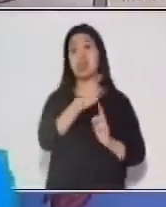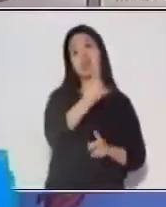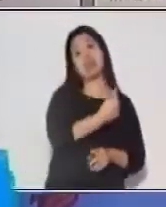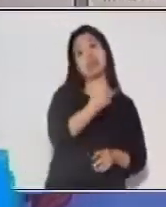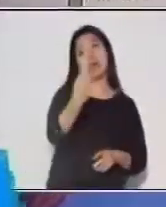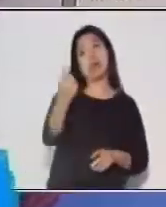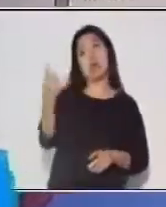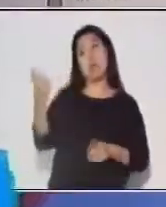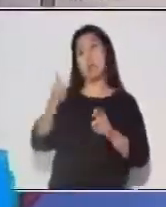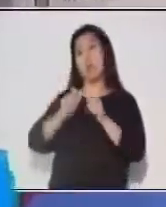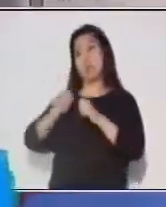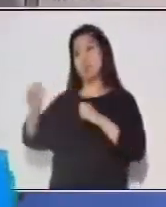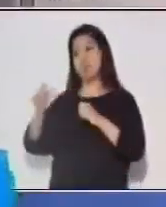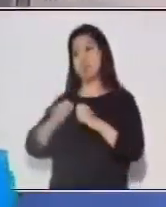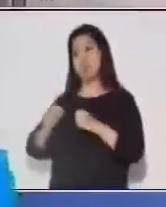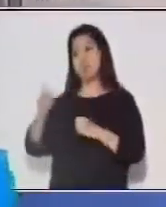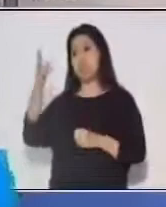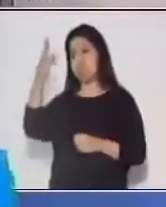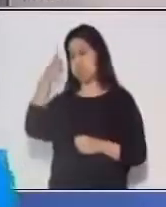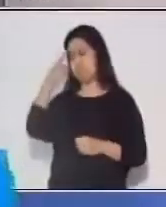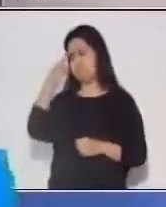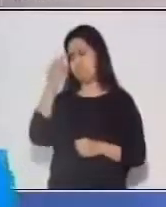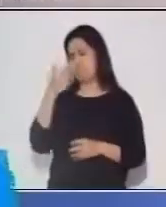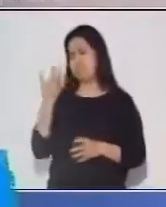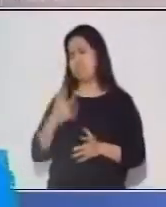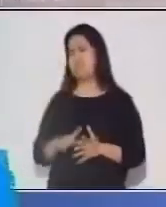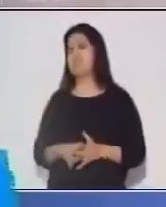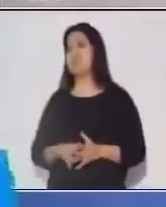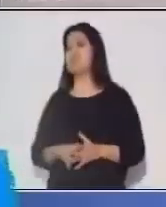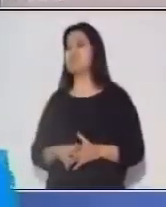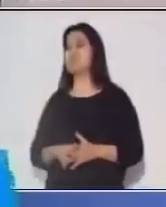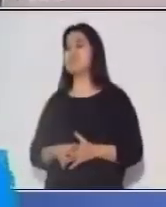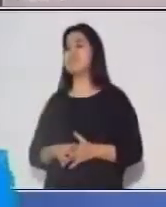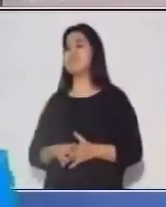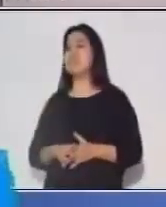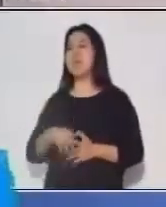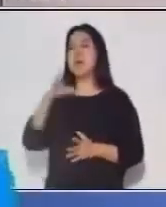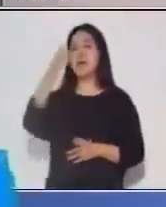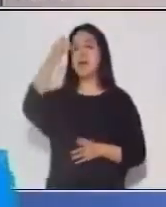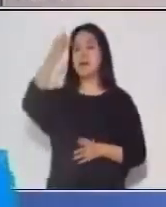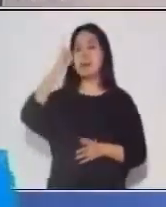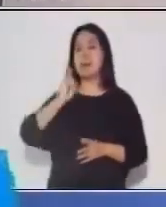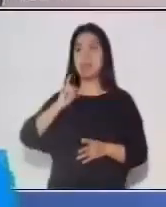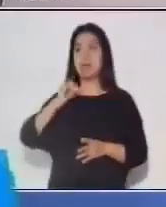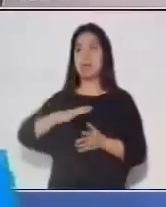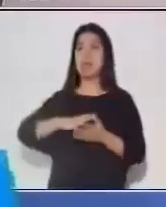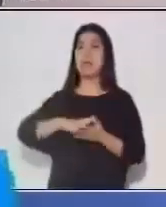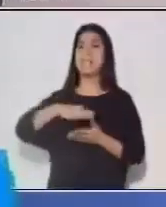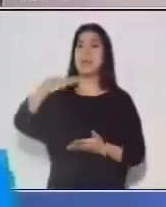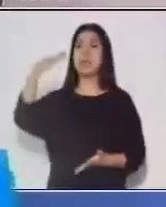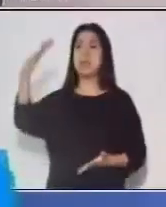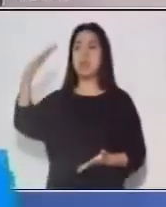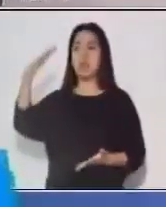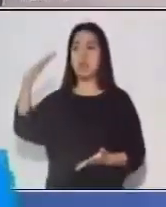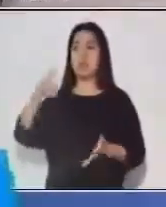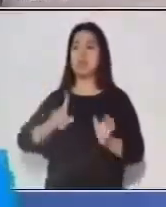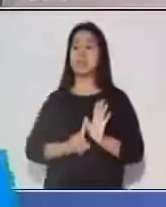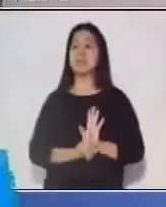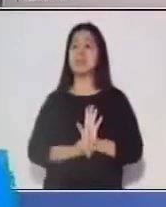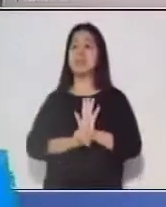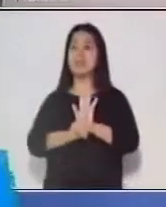longitudes. Recordemos, el eje mayor está representado por 2